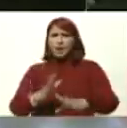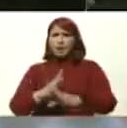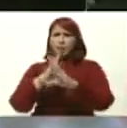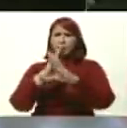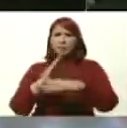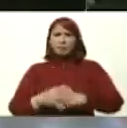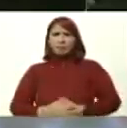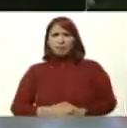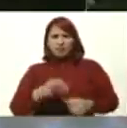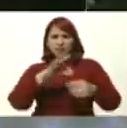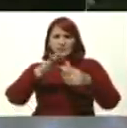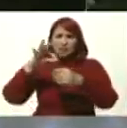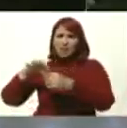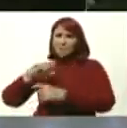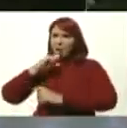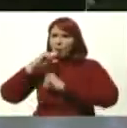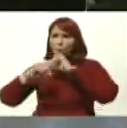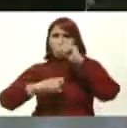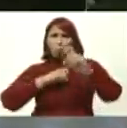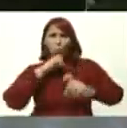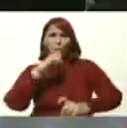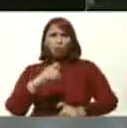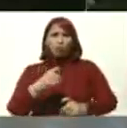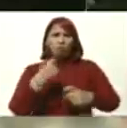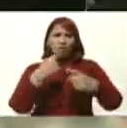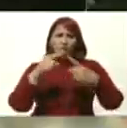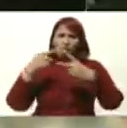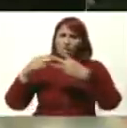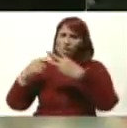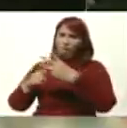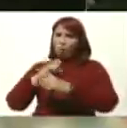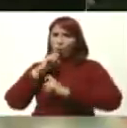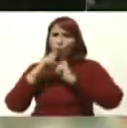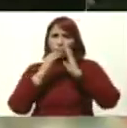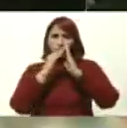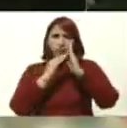la siembra de odio de unos contra otros, aunque el odio